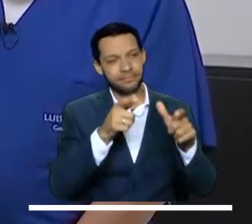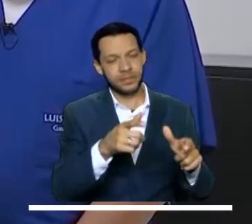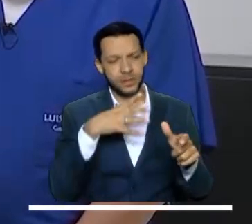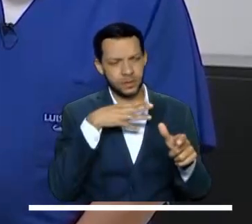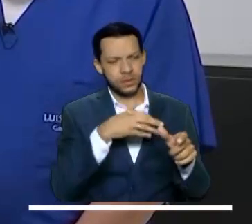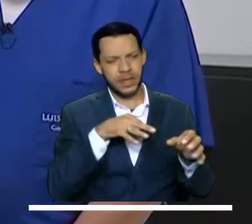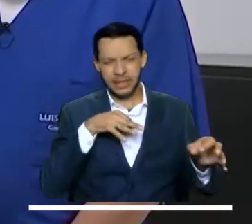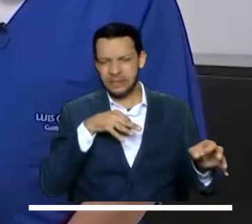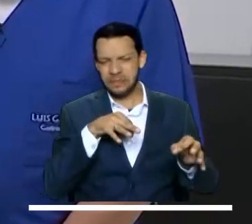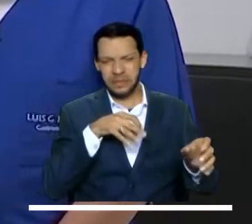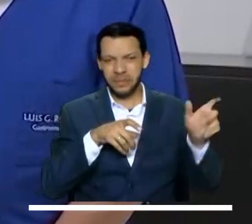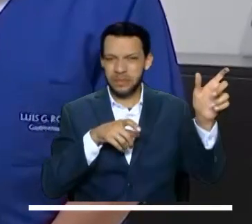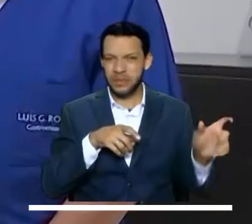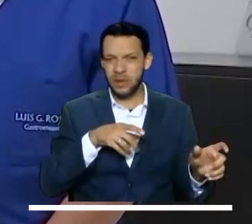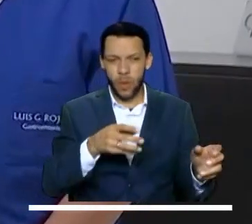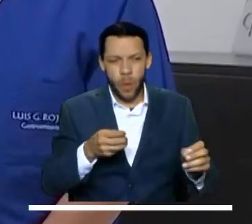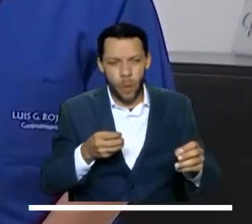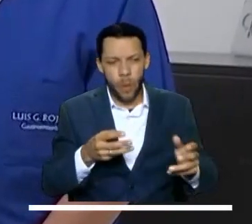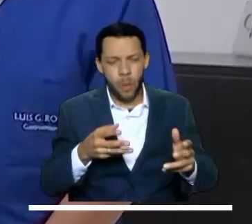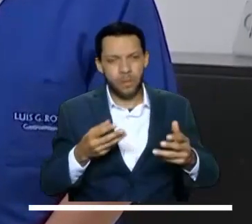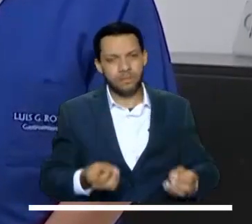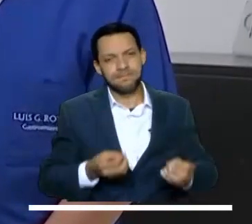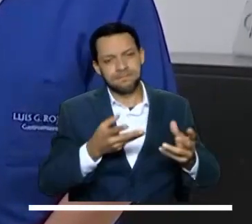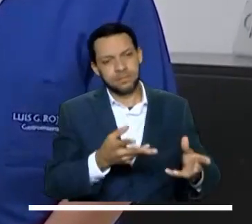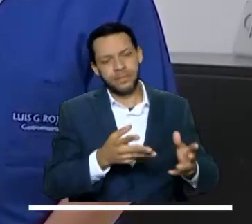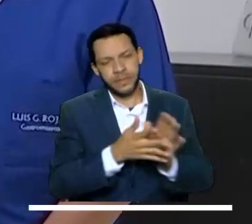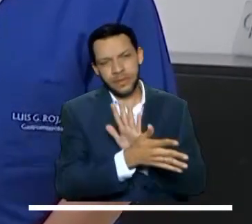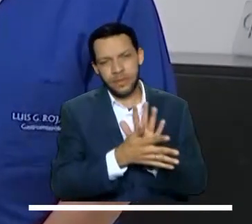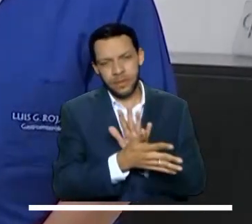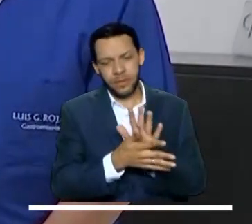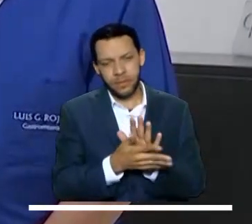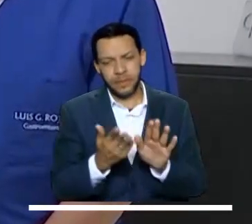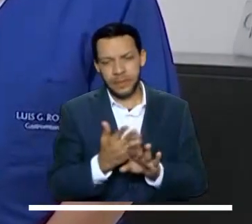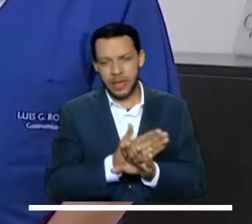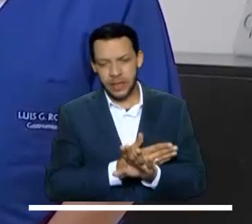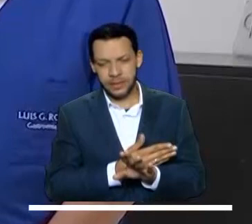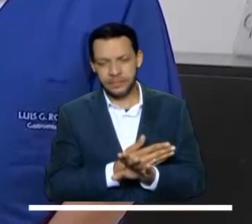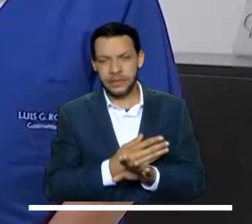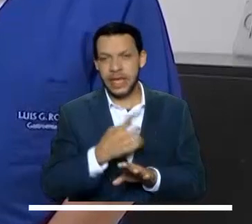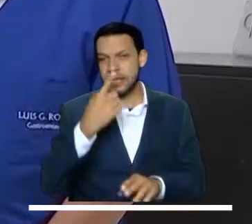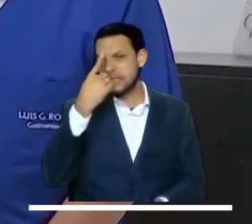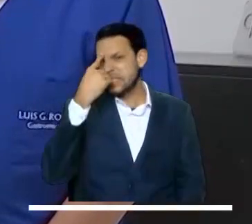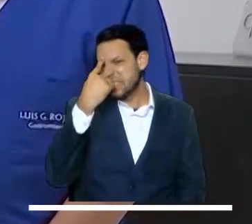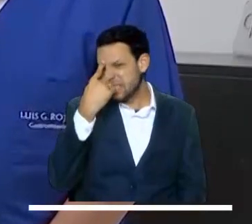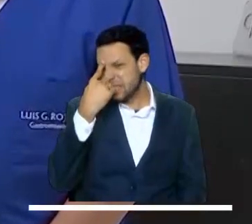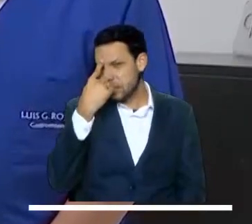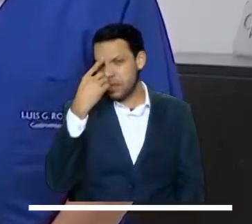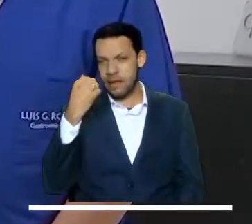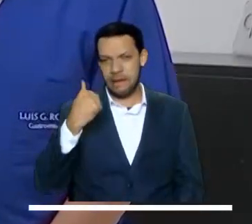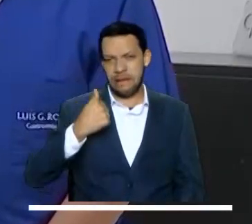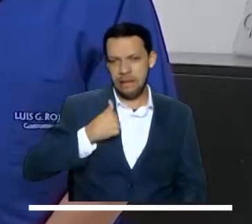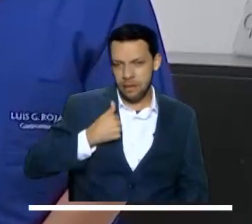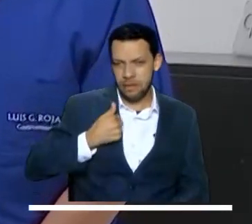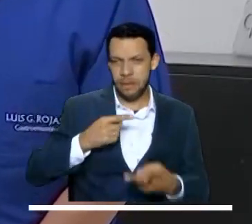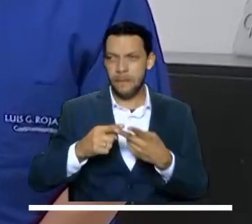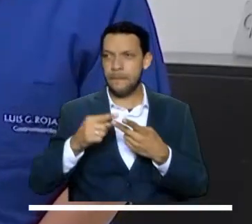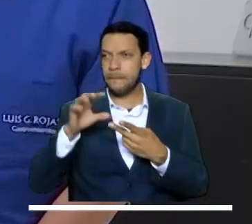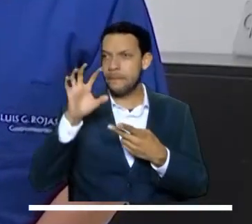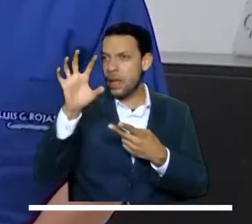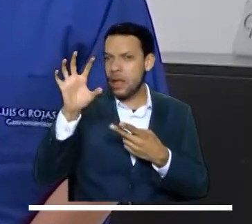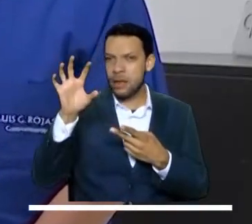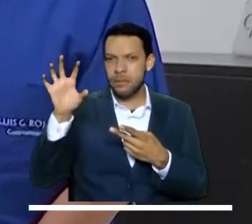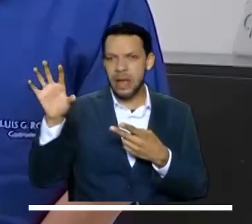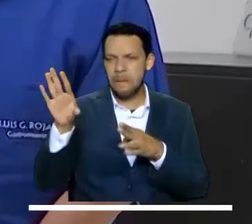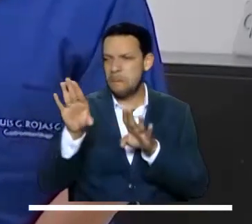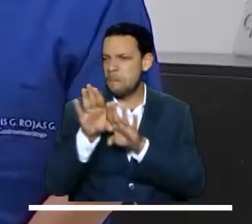costeños. Y resulta que olvidamos que es que la enfermedad en India, en Estados Unidos, en Canadá, acá, pues es la misma.